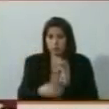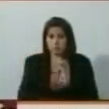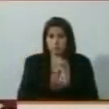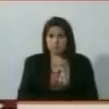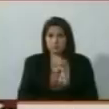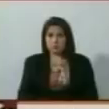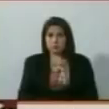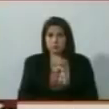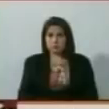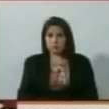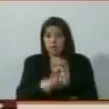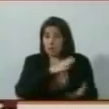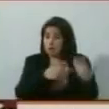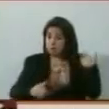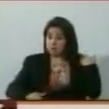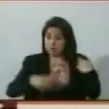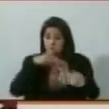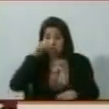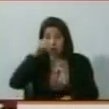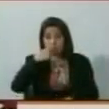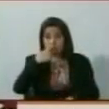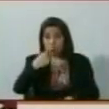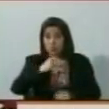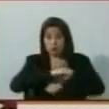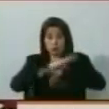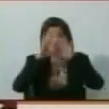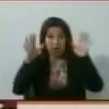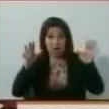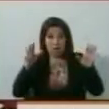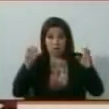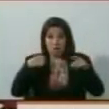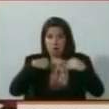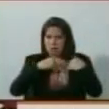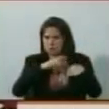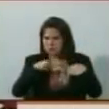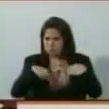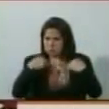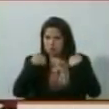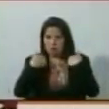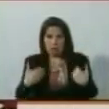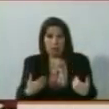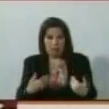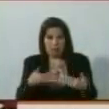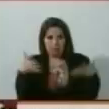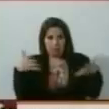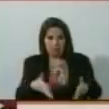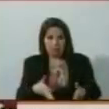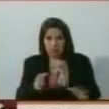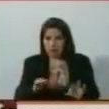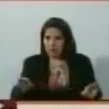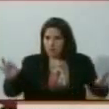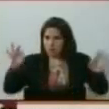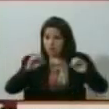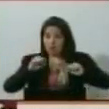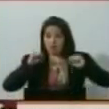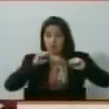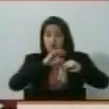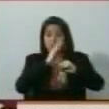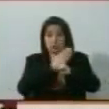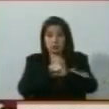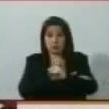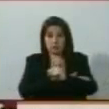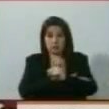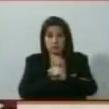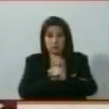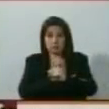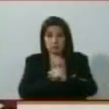Y el presidente lo dijo muy claro. Ellos no se van a rendir. No se van a rendir. Que